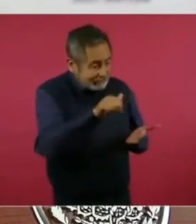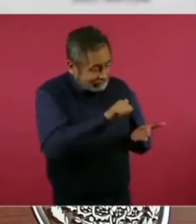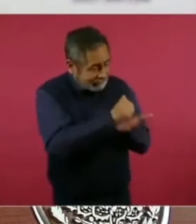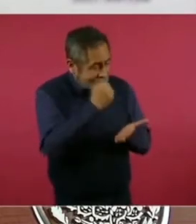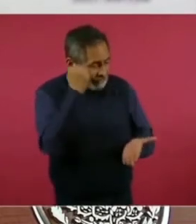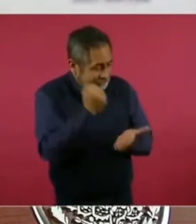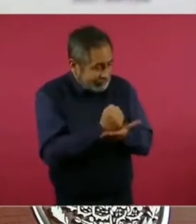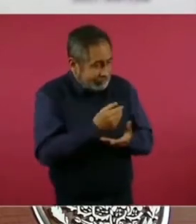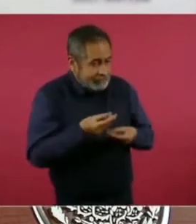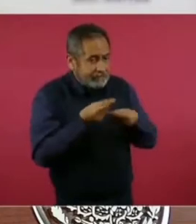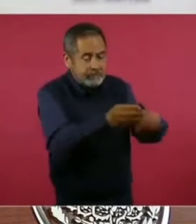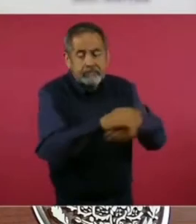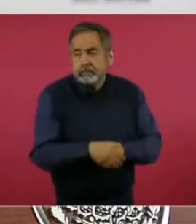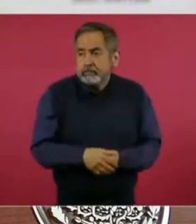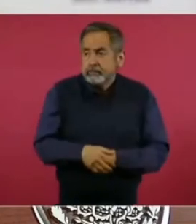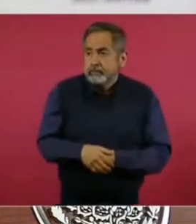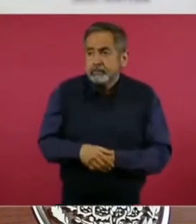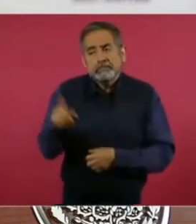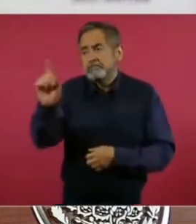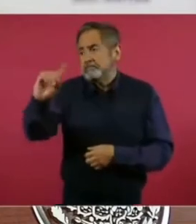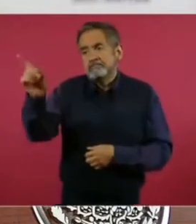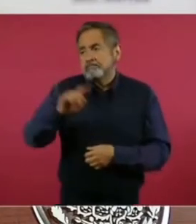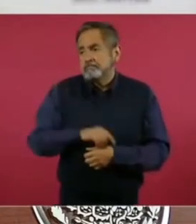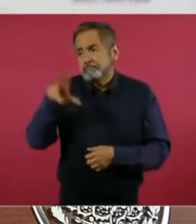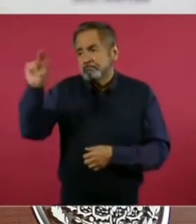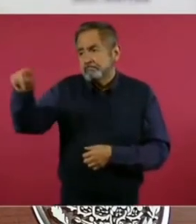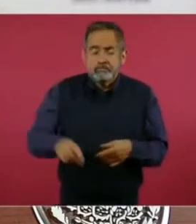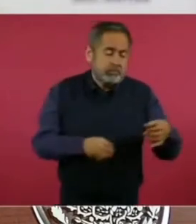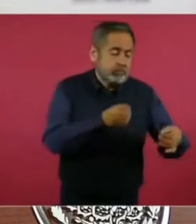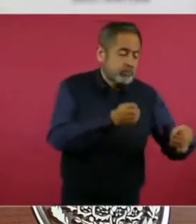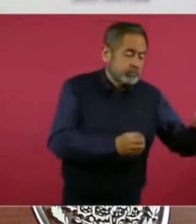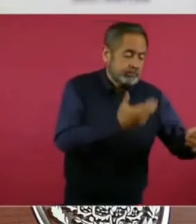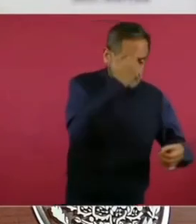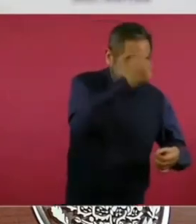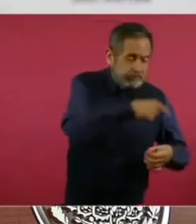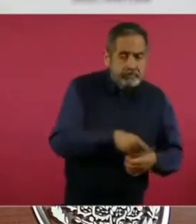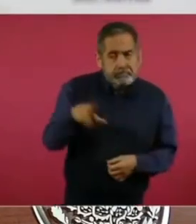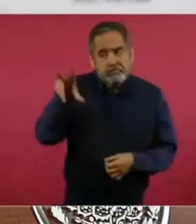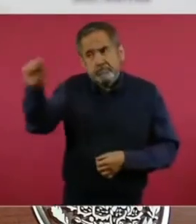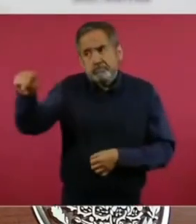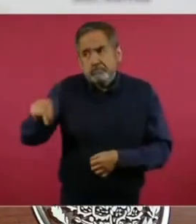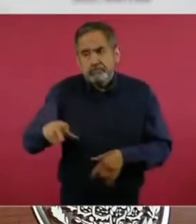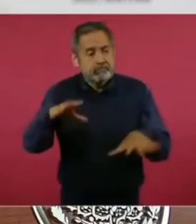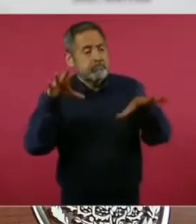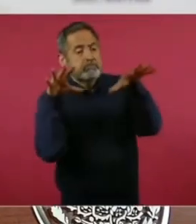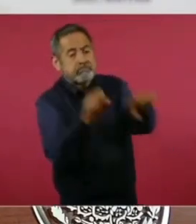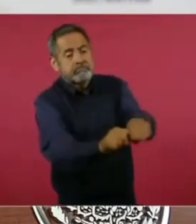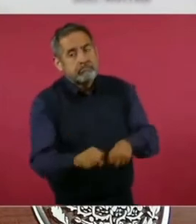le da la razón al juez y no se autoriza la orden de aprehensión.